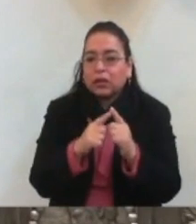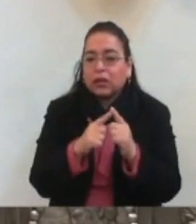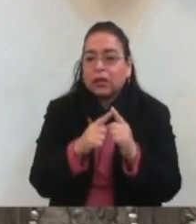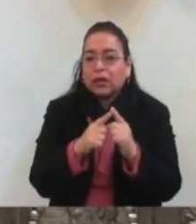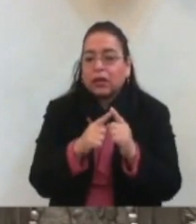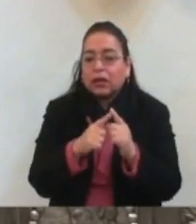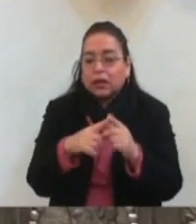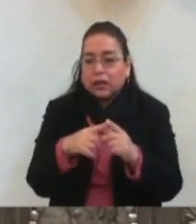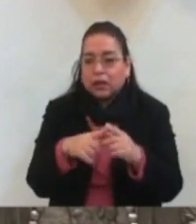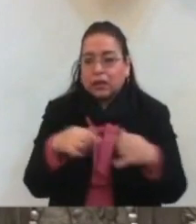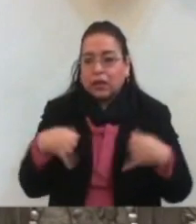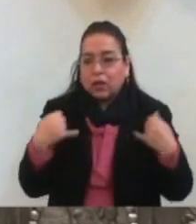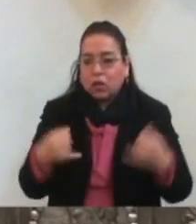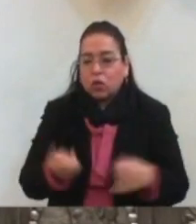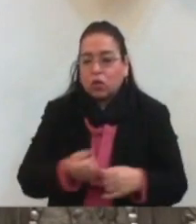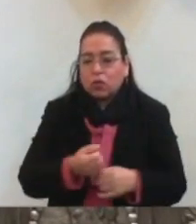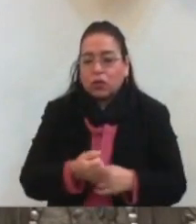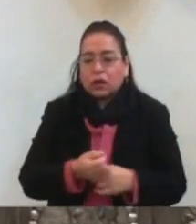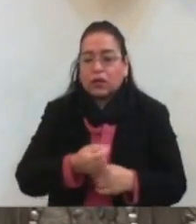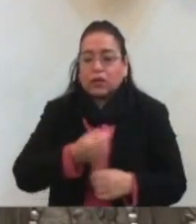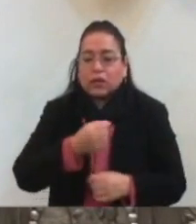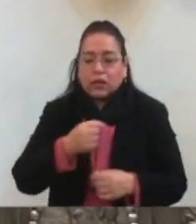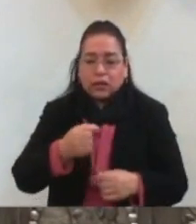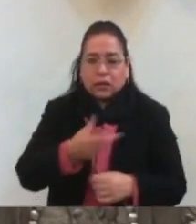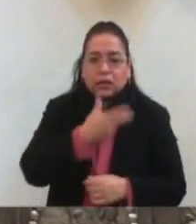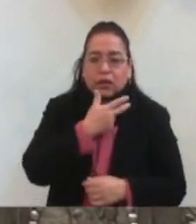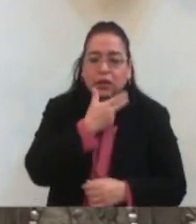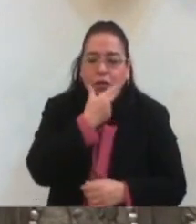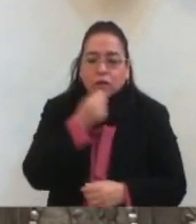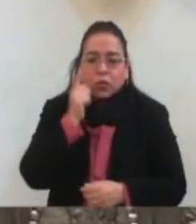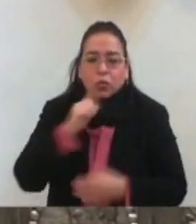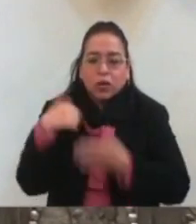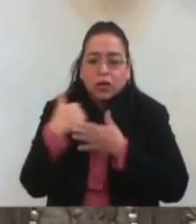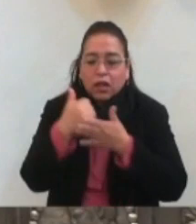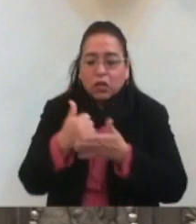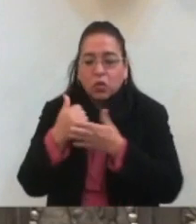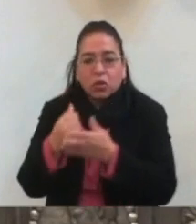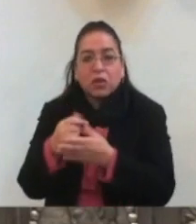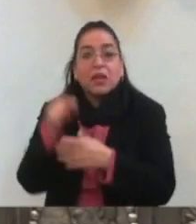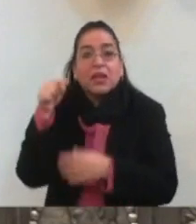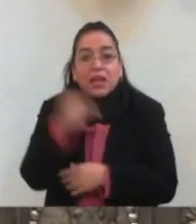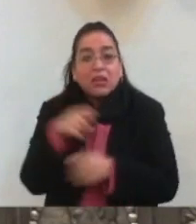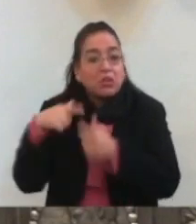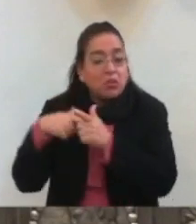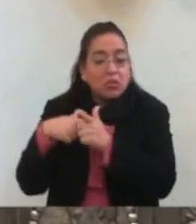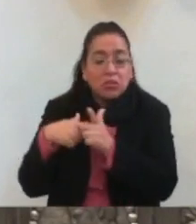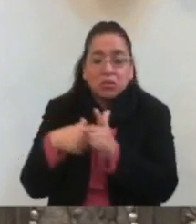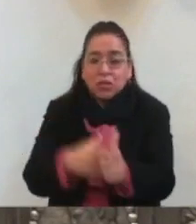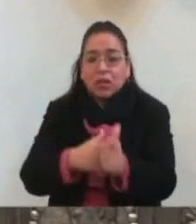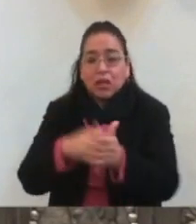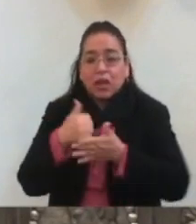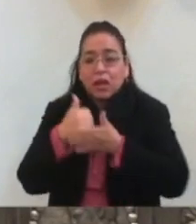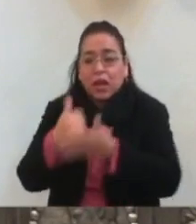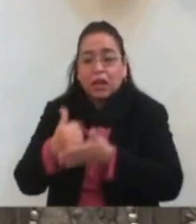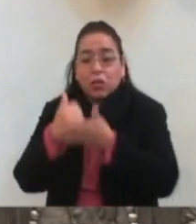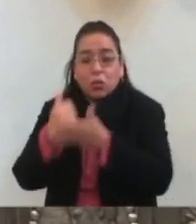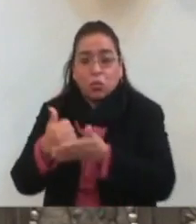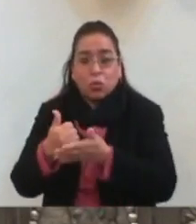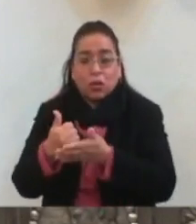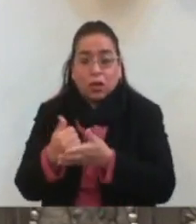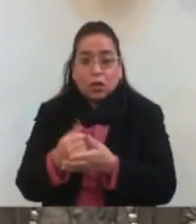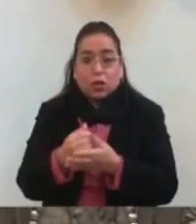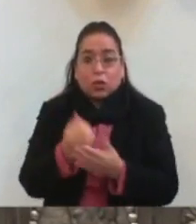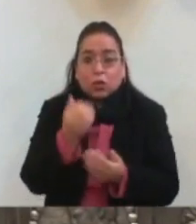eso me da mucha esperanza y agradezco mucho al pueblo que ama que